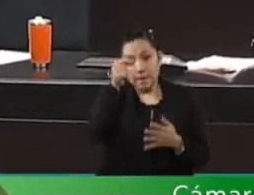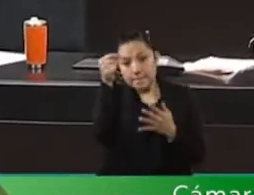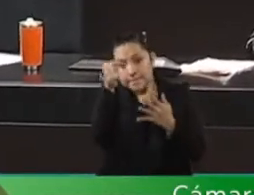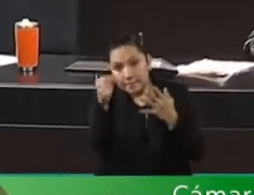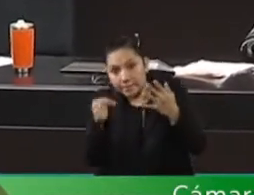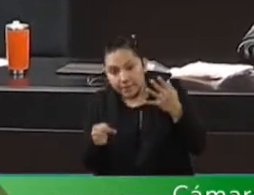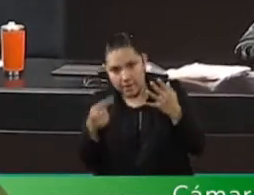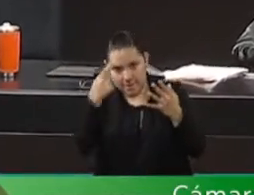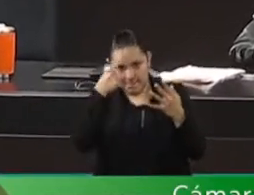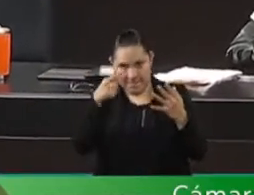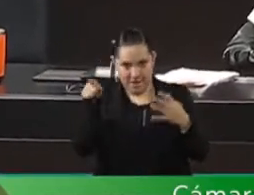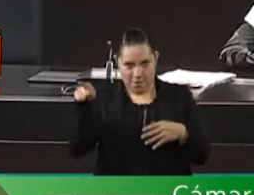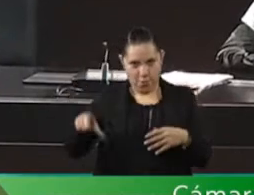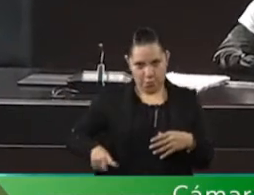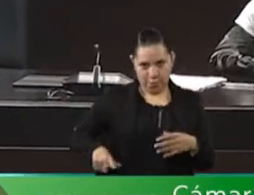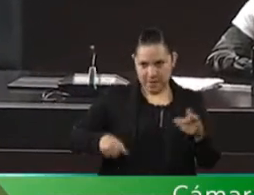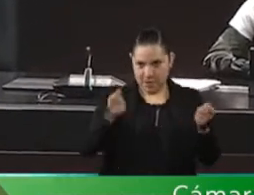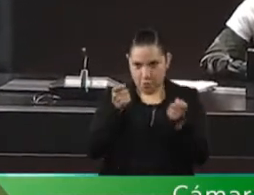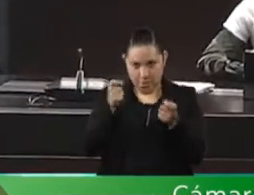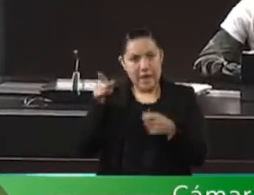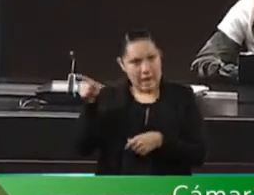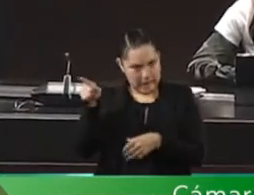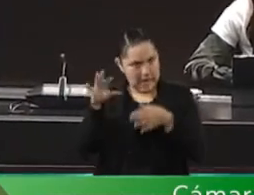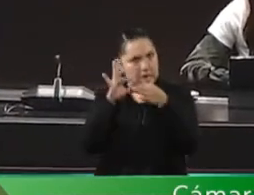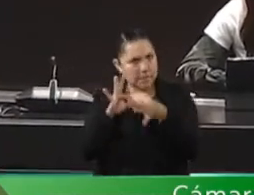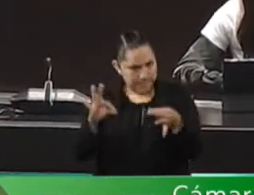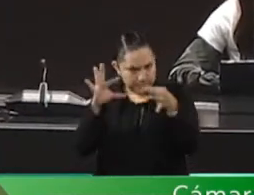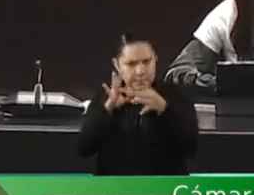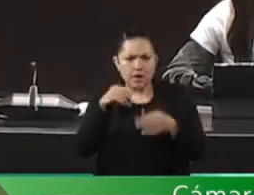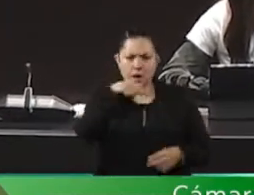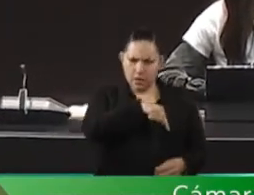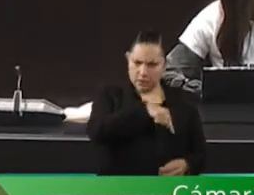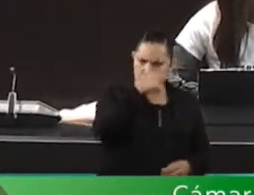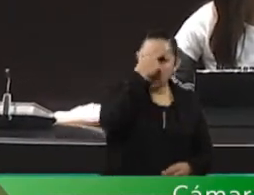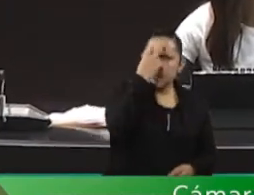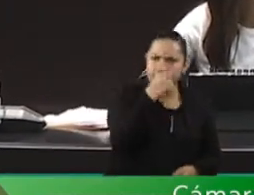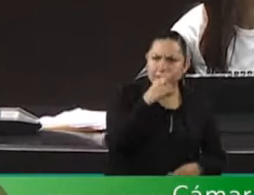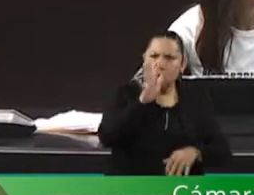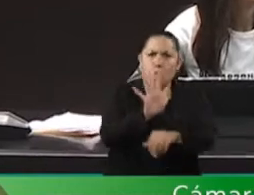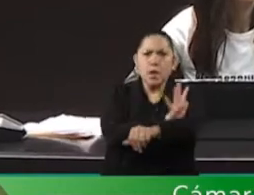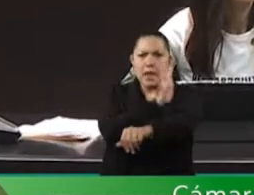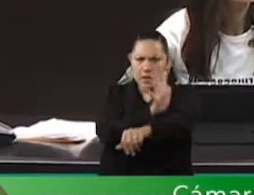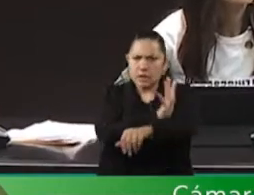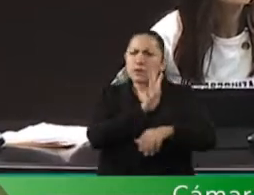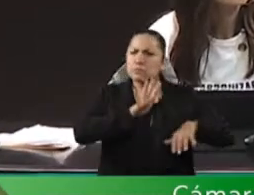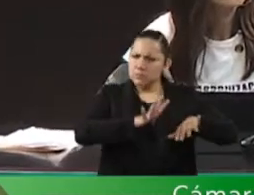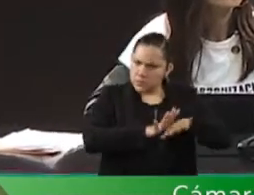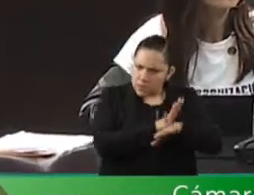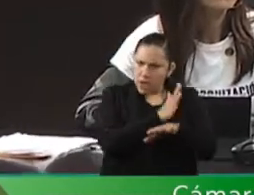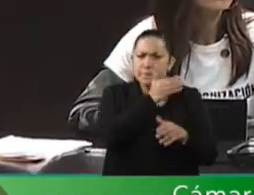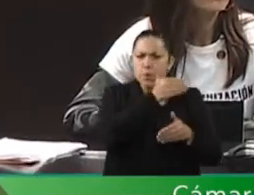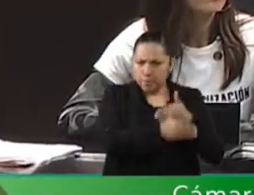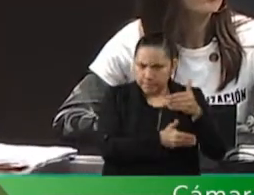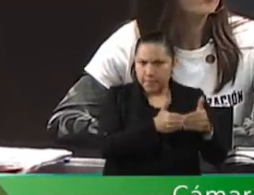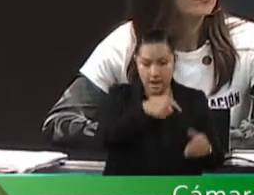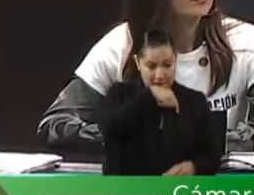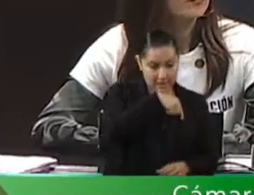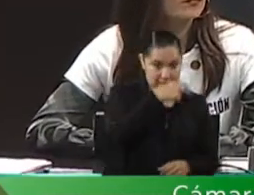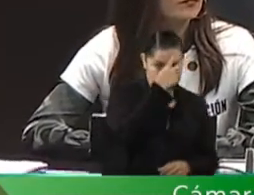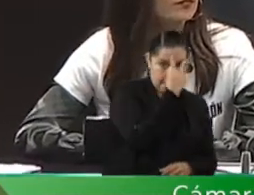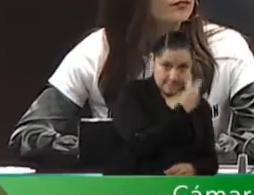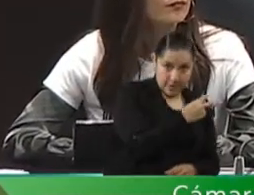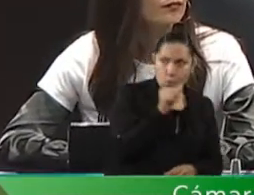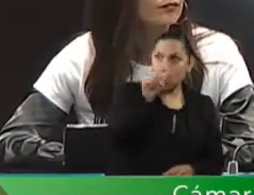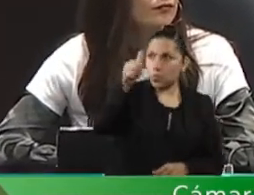energética y que se haría de México un ejemplo mundial en el concierto de las naciones frente al cambio